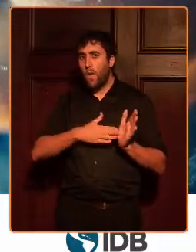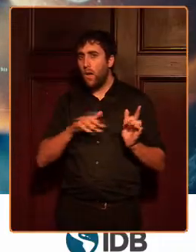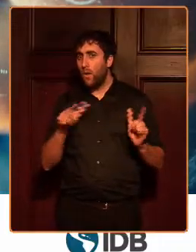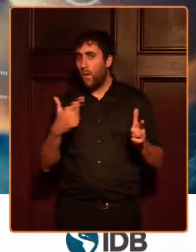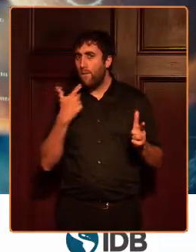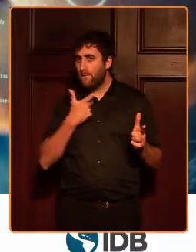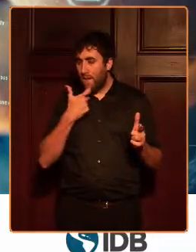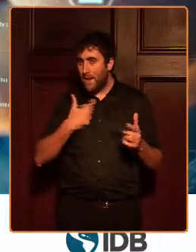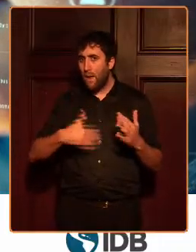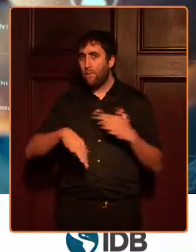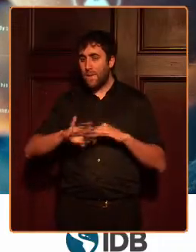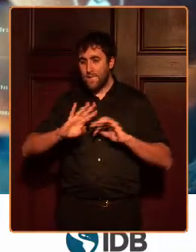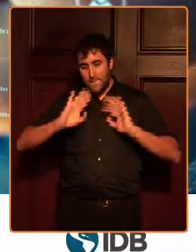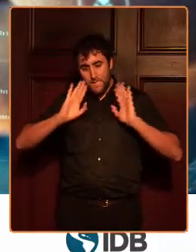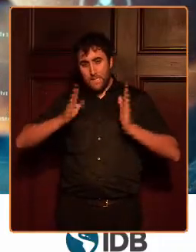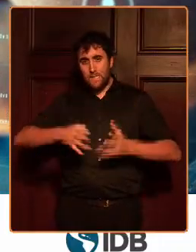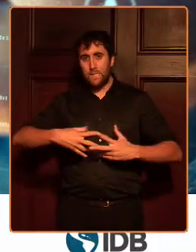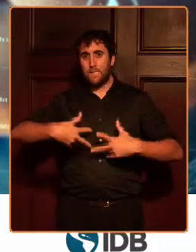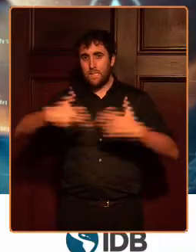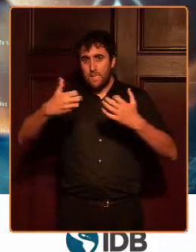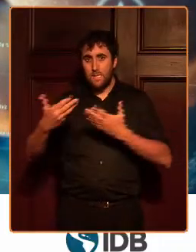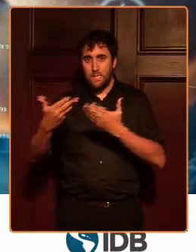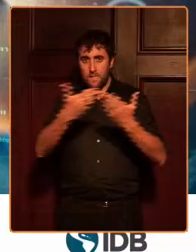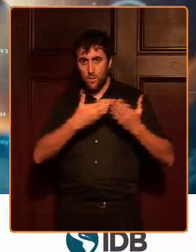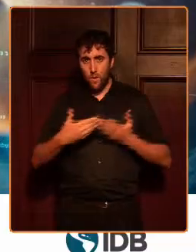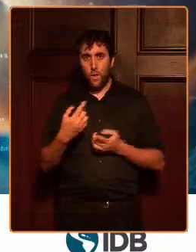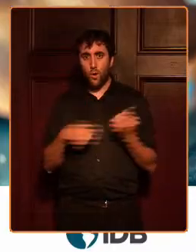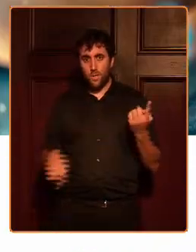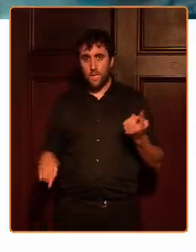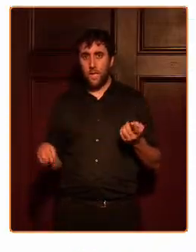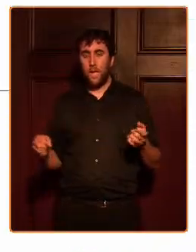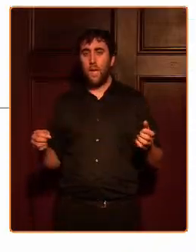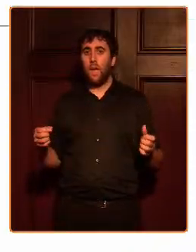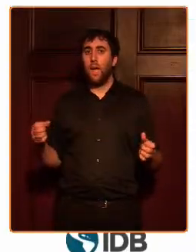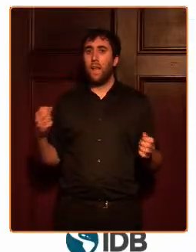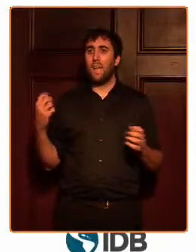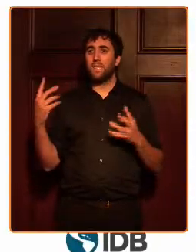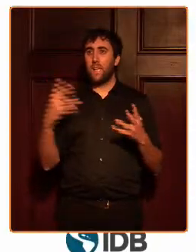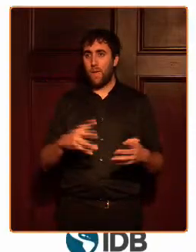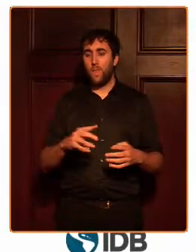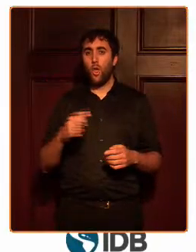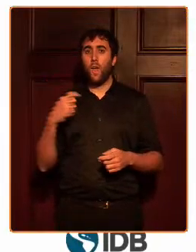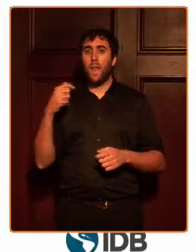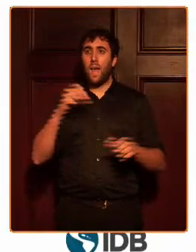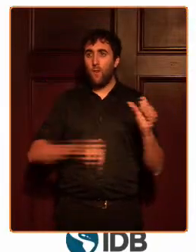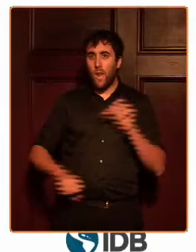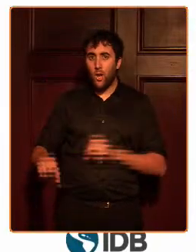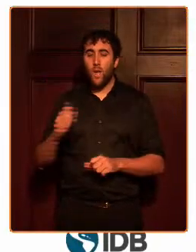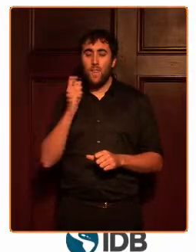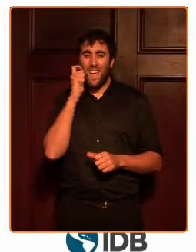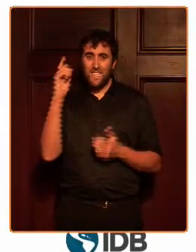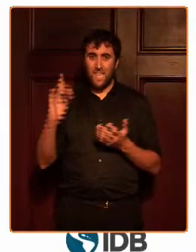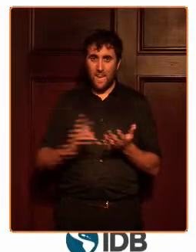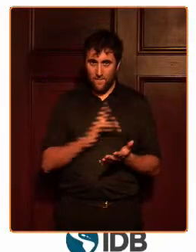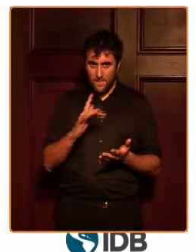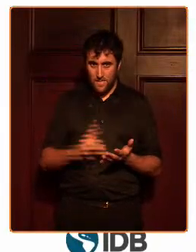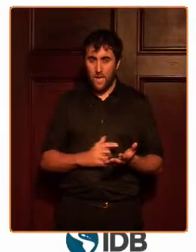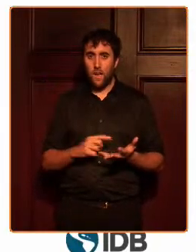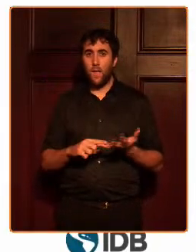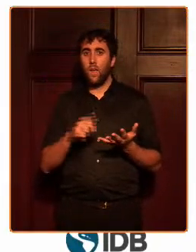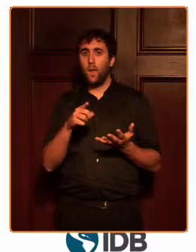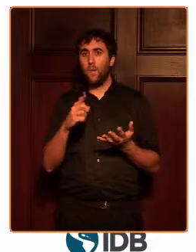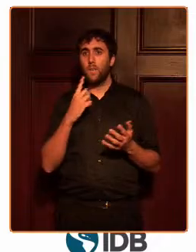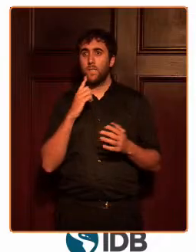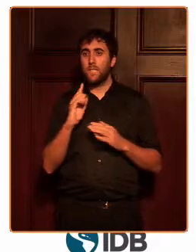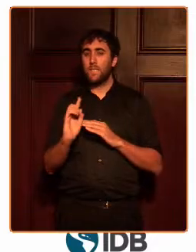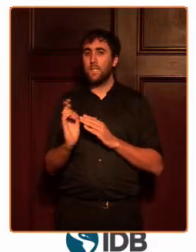seguir invirtiendo en generar evidencia y por eso el lanzamiento del laboratorio de inteligencia artificial de Ceibal en el mes